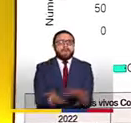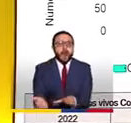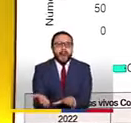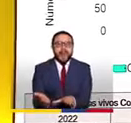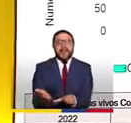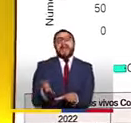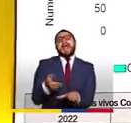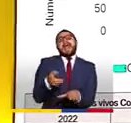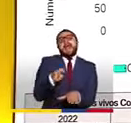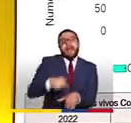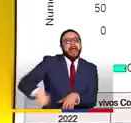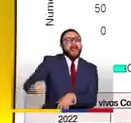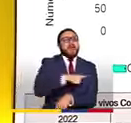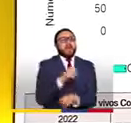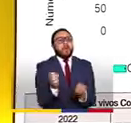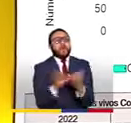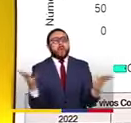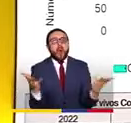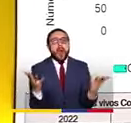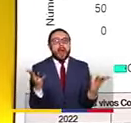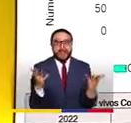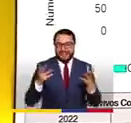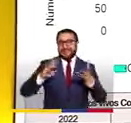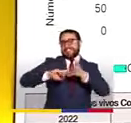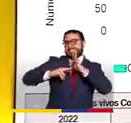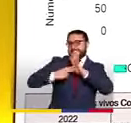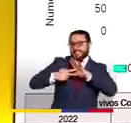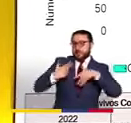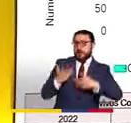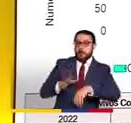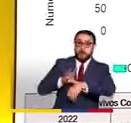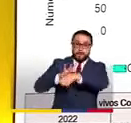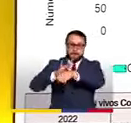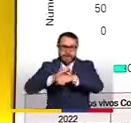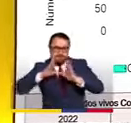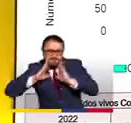significa qué grado de atención comparado con otros países del